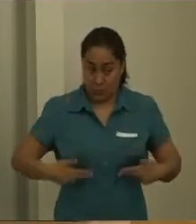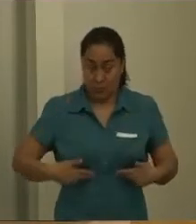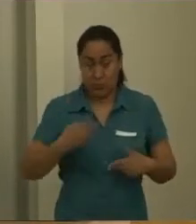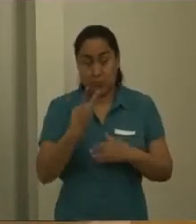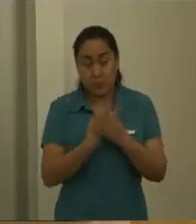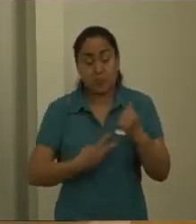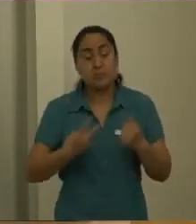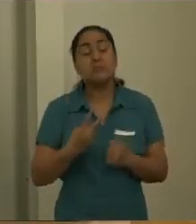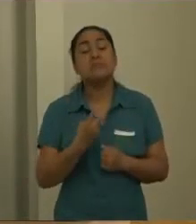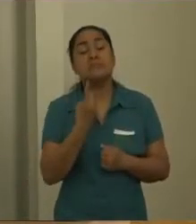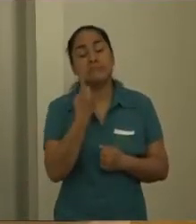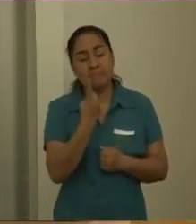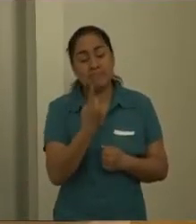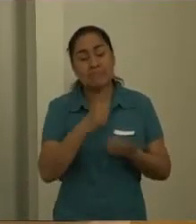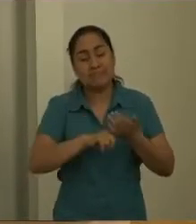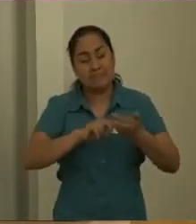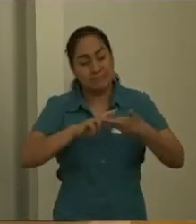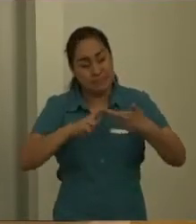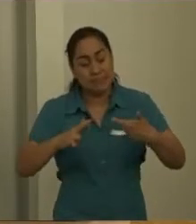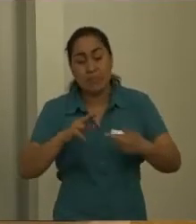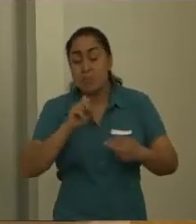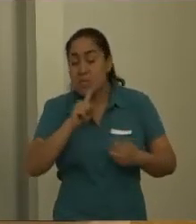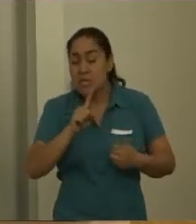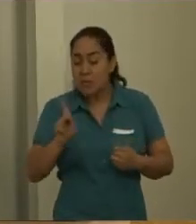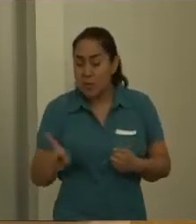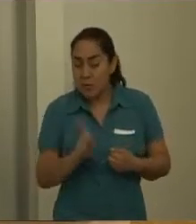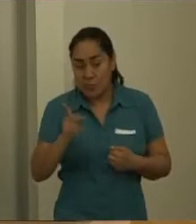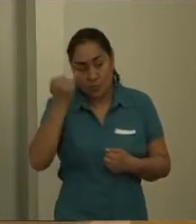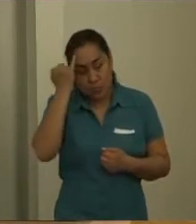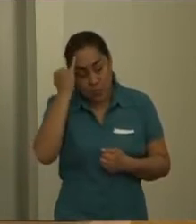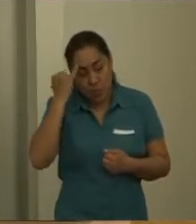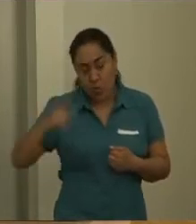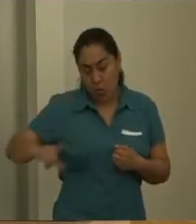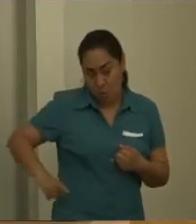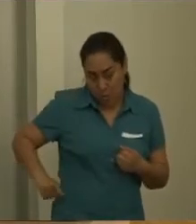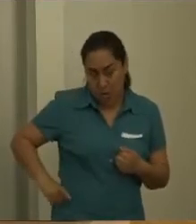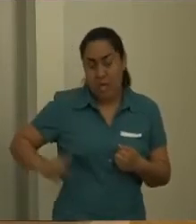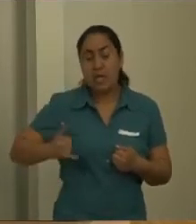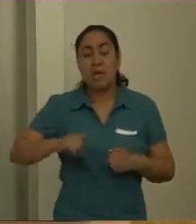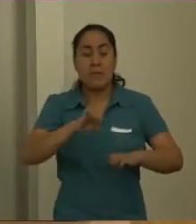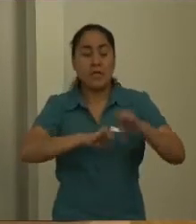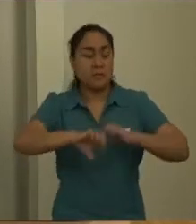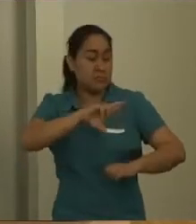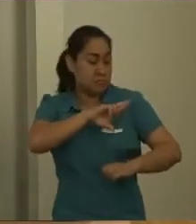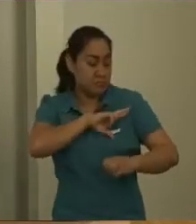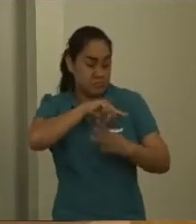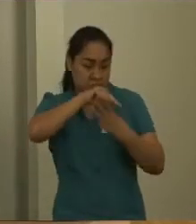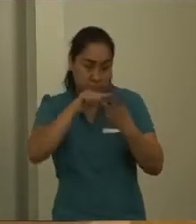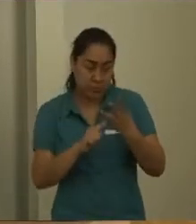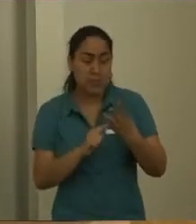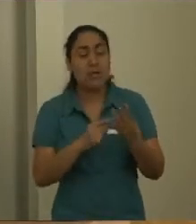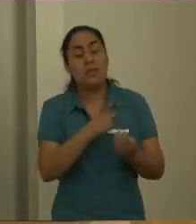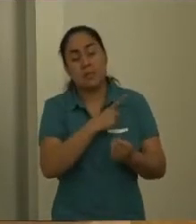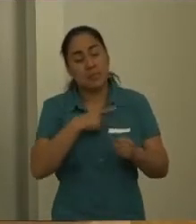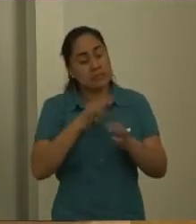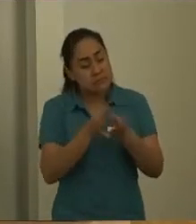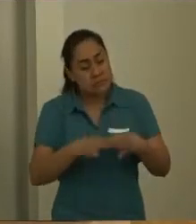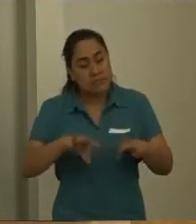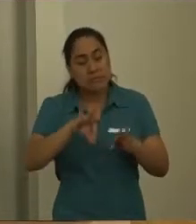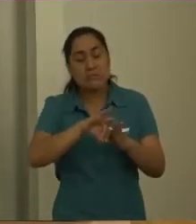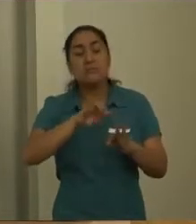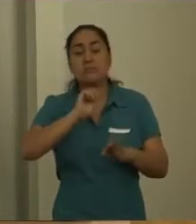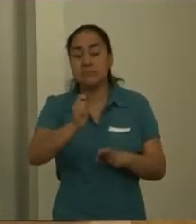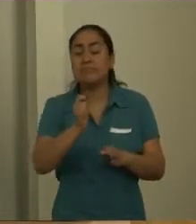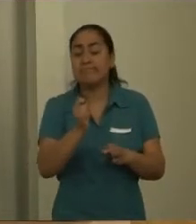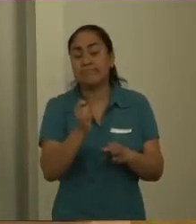implica una relación entre los pueblos indígenas los gobiernos y el sector privado que debe basarse en el pleno